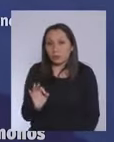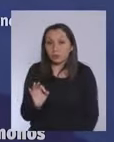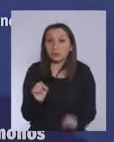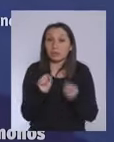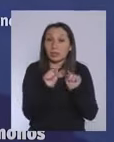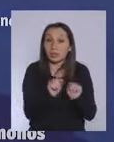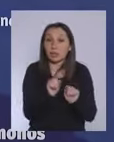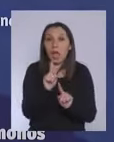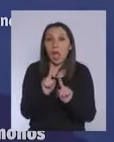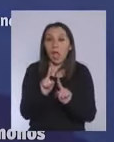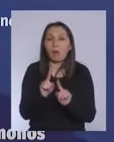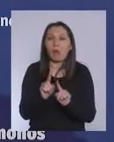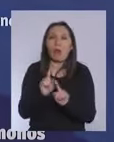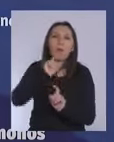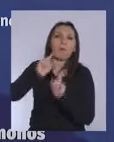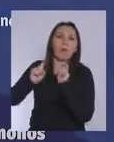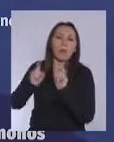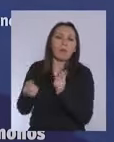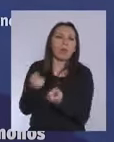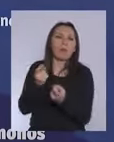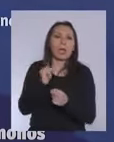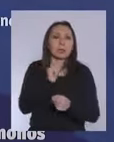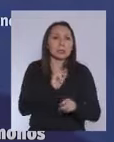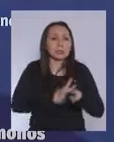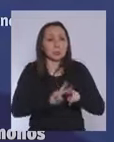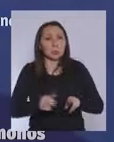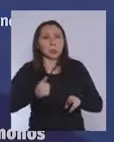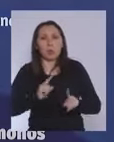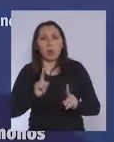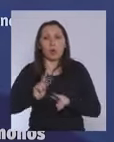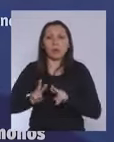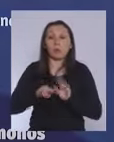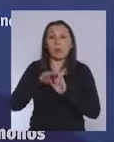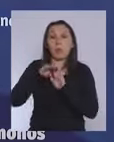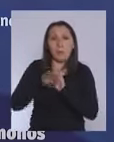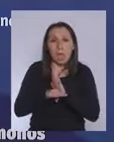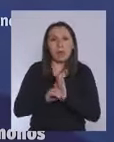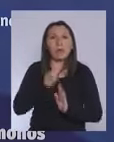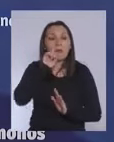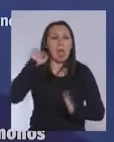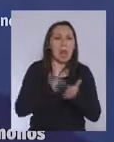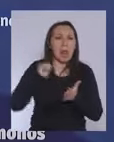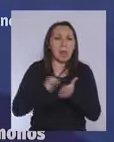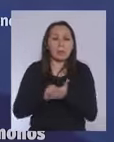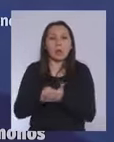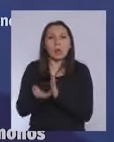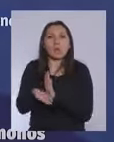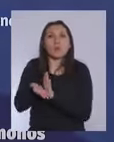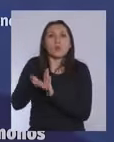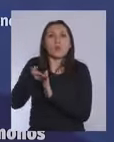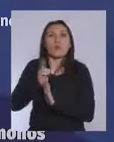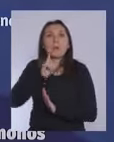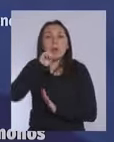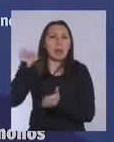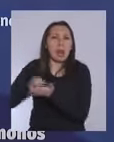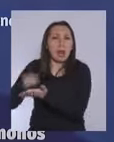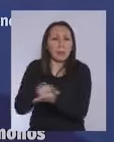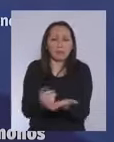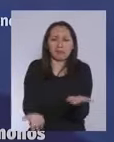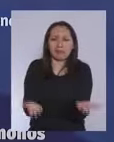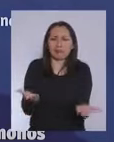palos porque bogas y palos porque no bogas si baja la pcr reclaman si sube la pcr reclaman